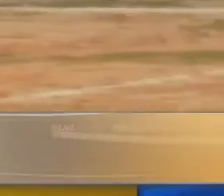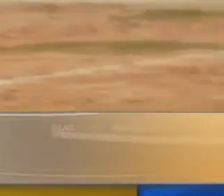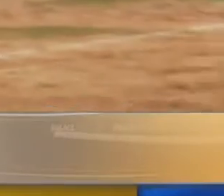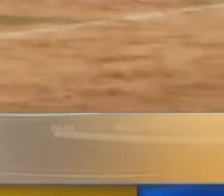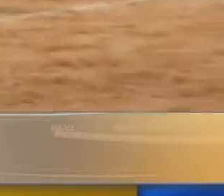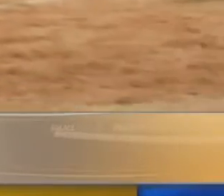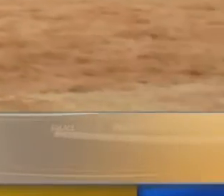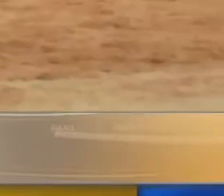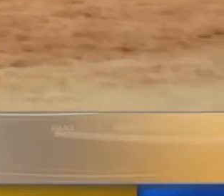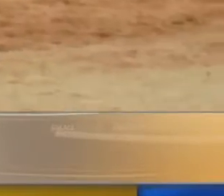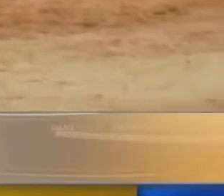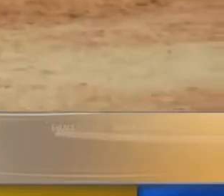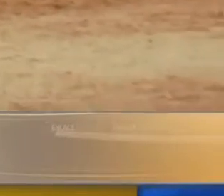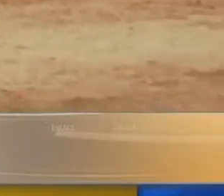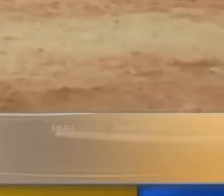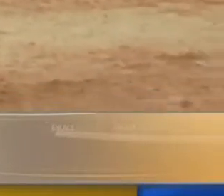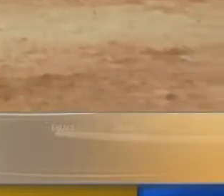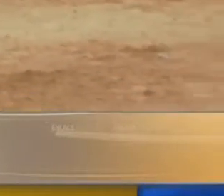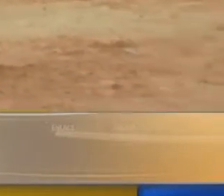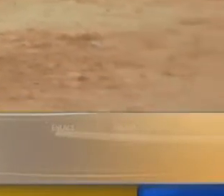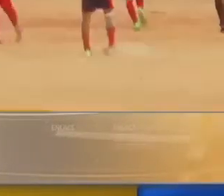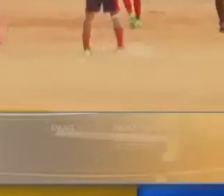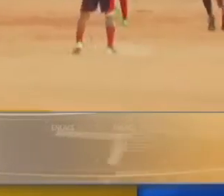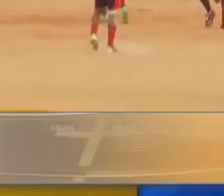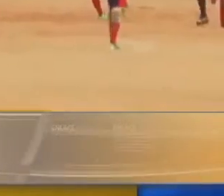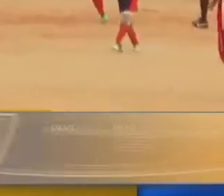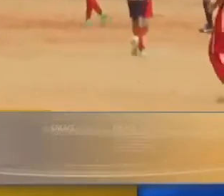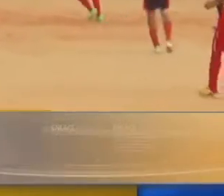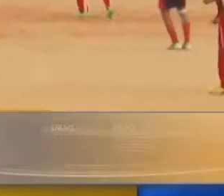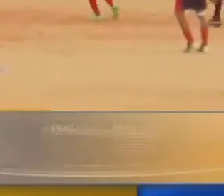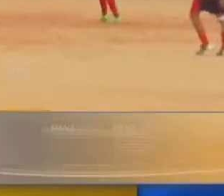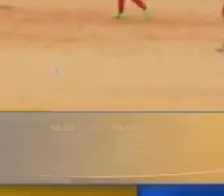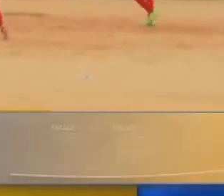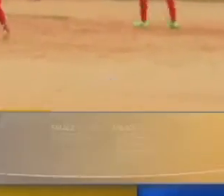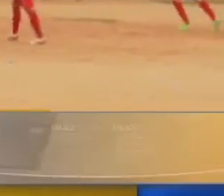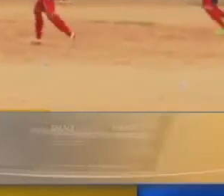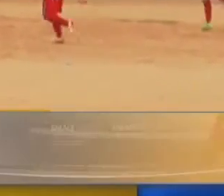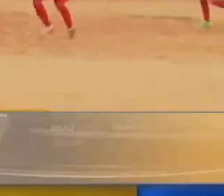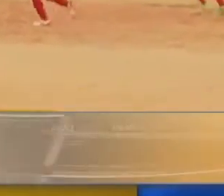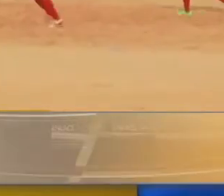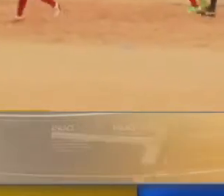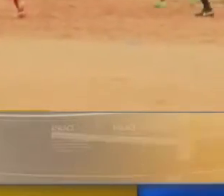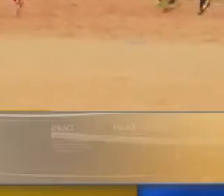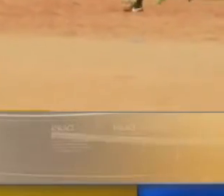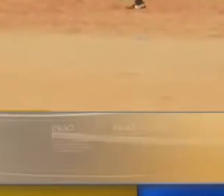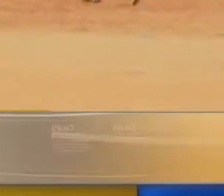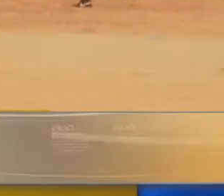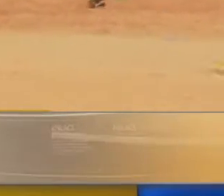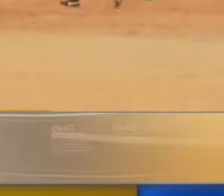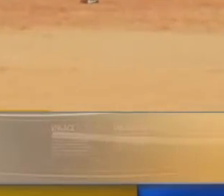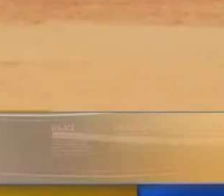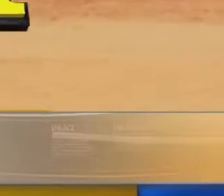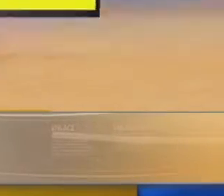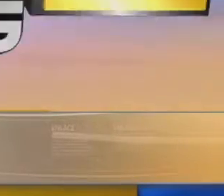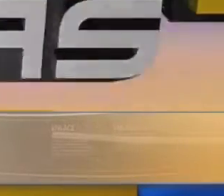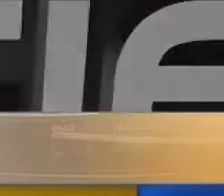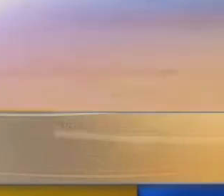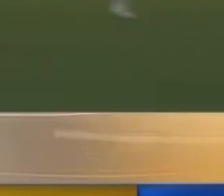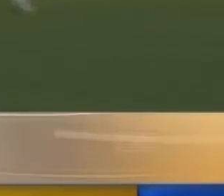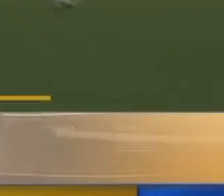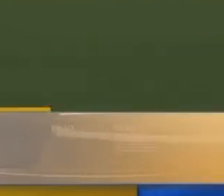fueron definidos los 6 equipos que jugarán el 14º Hexagonal Juvenil de Fútbol Nuevos Talentos. En diciembre se disputará esta tradicional justa del balompié